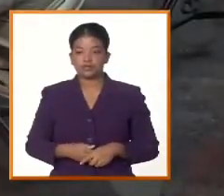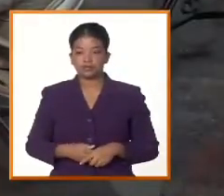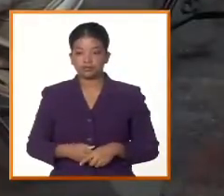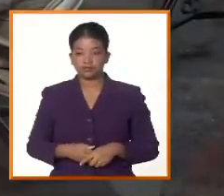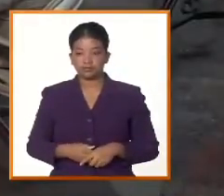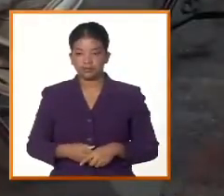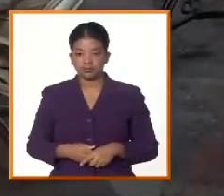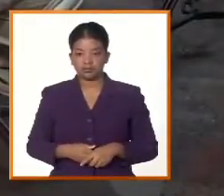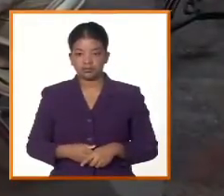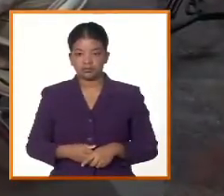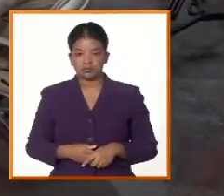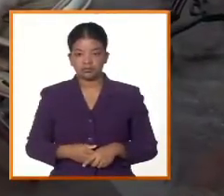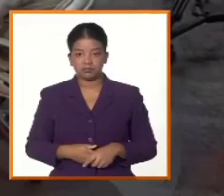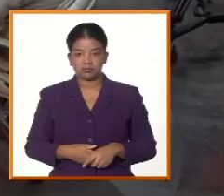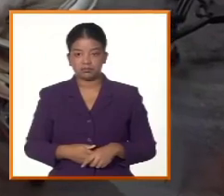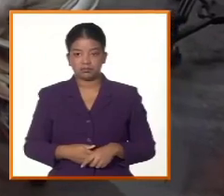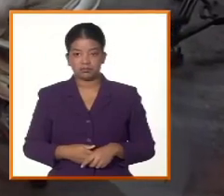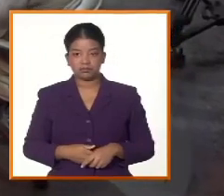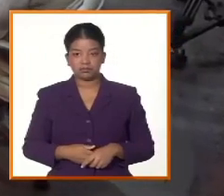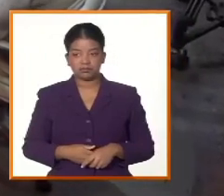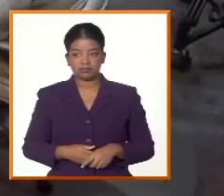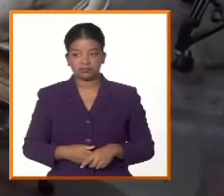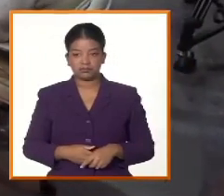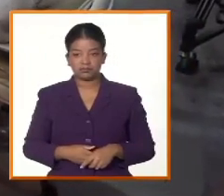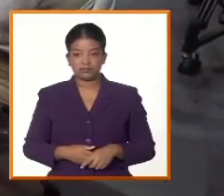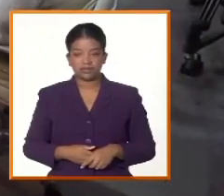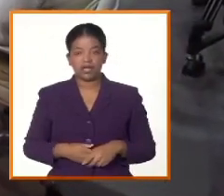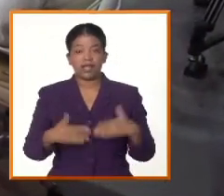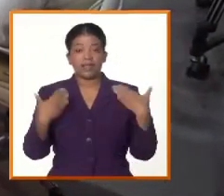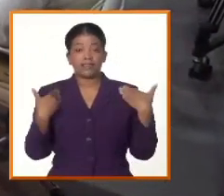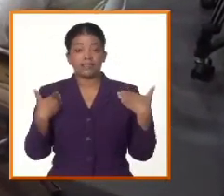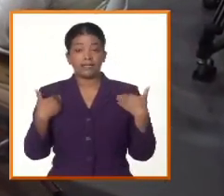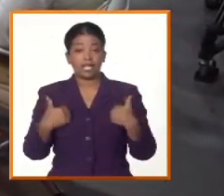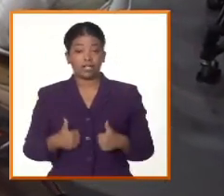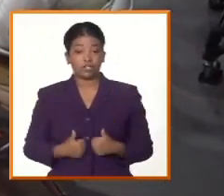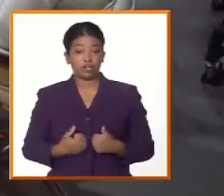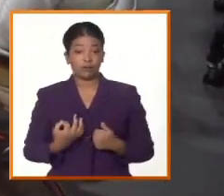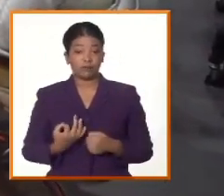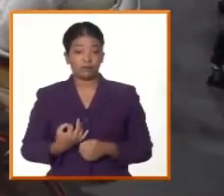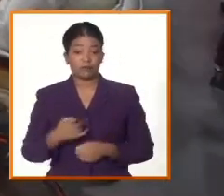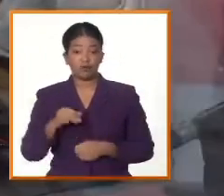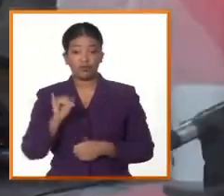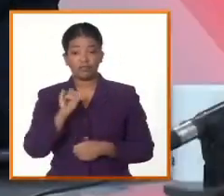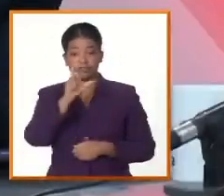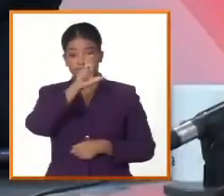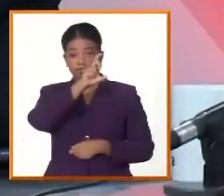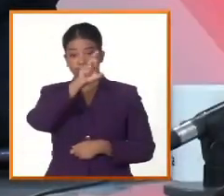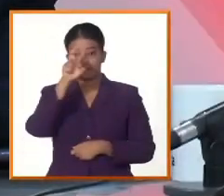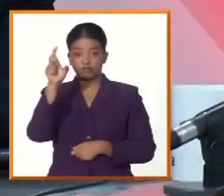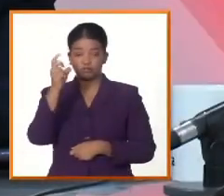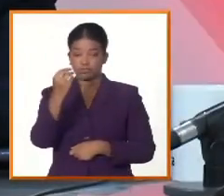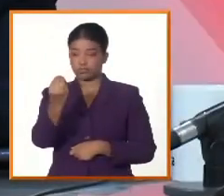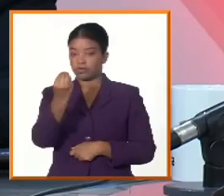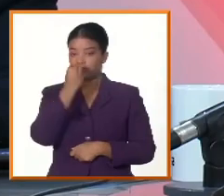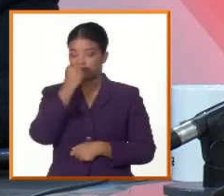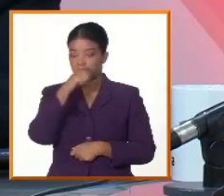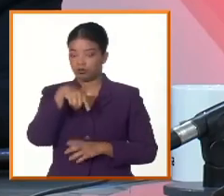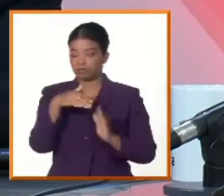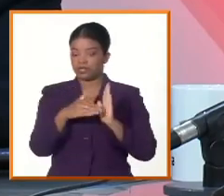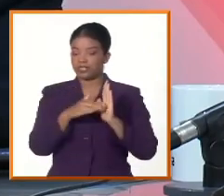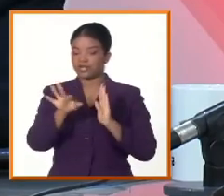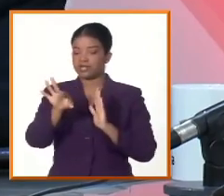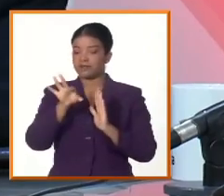bueno el director del Instituto de investigaciones de la industria alimenticia compañero Jesús Lorenzo Rodríguez Mendoza está esta tarde con nosotros